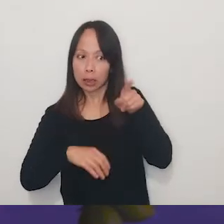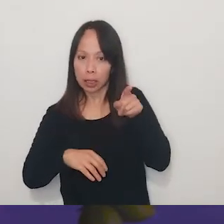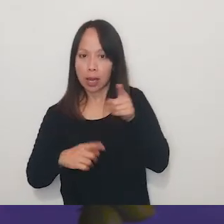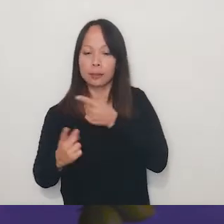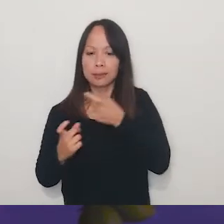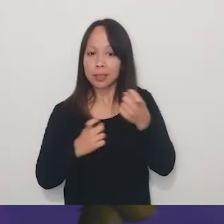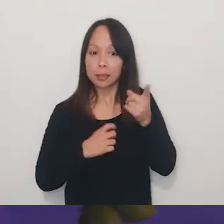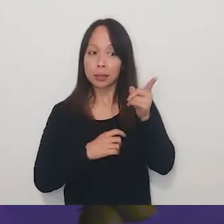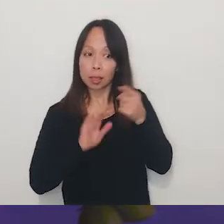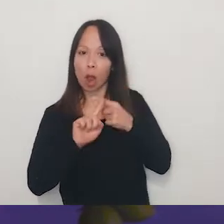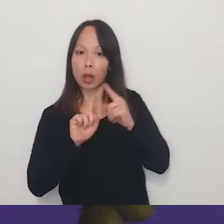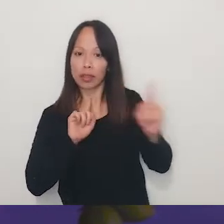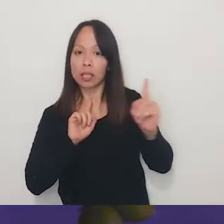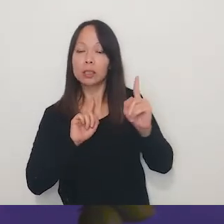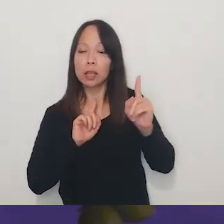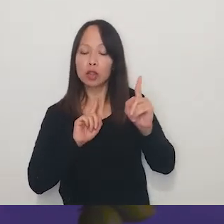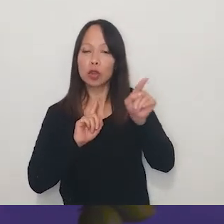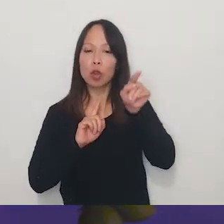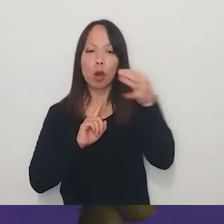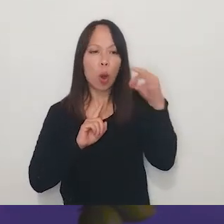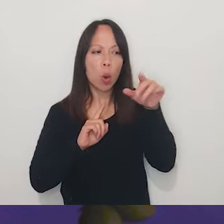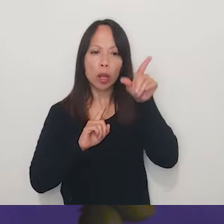que también es bastante dirigido y único.